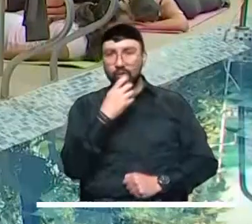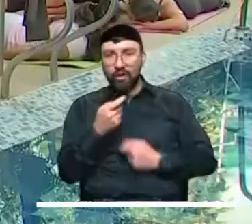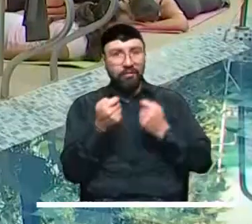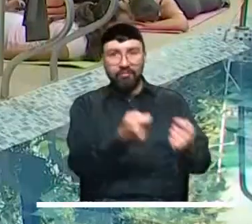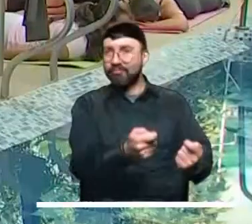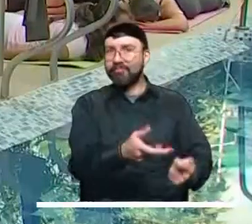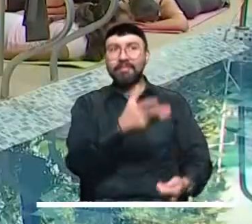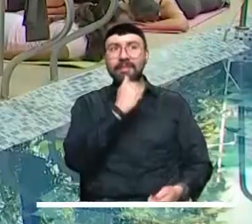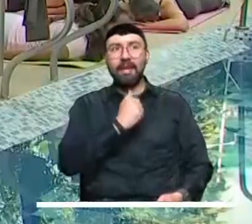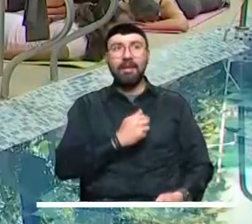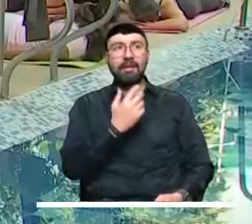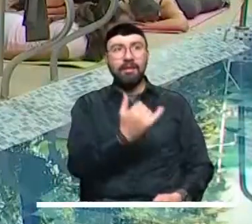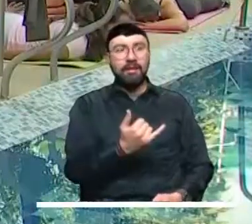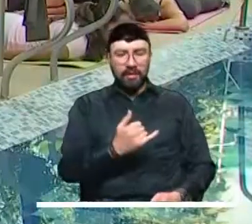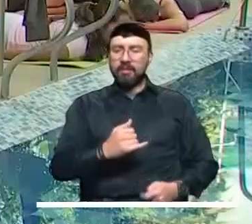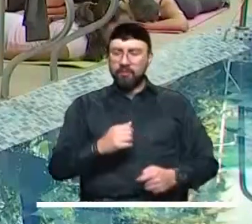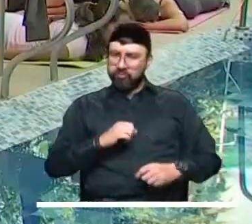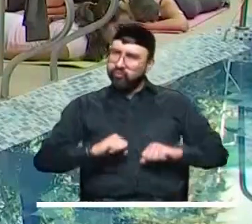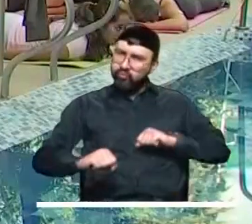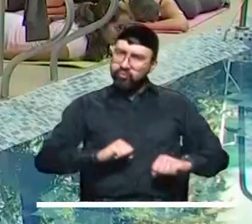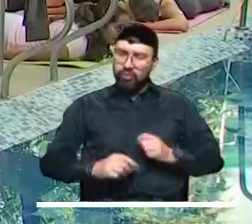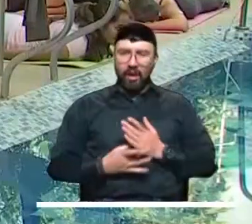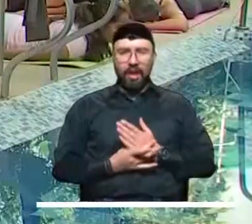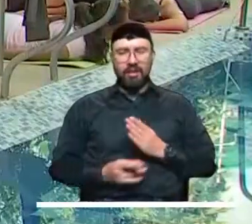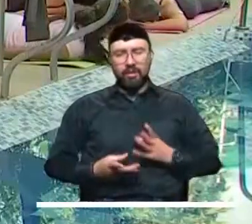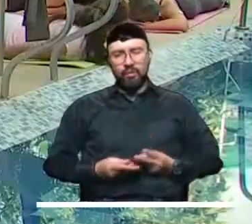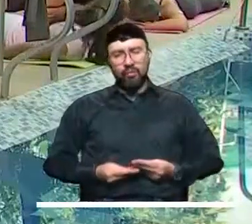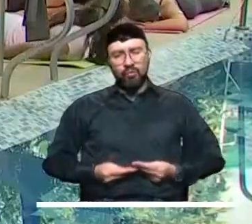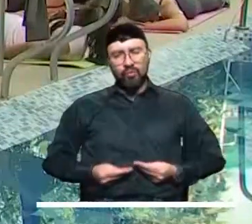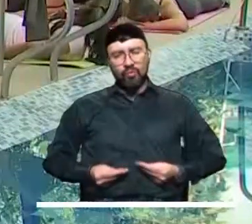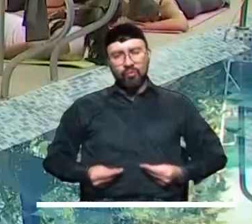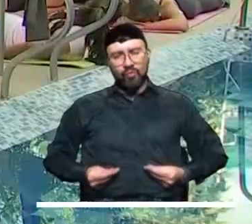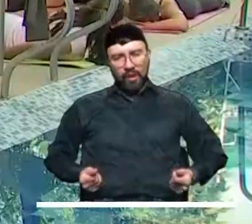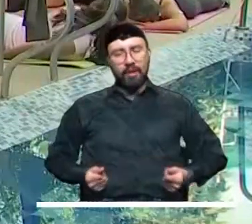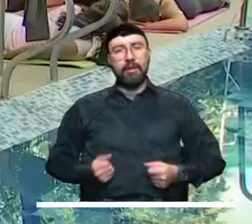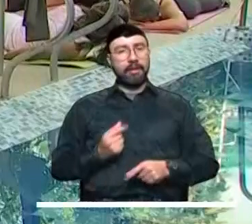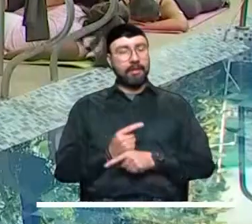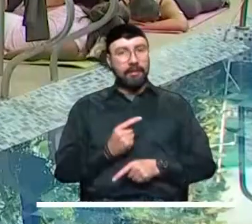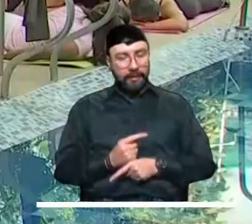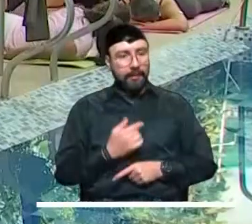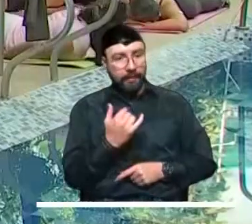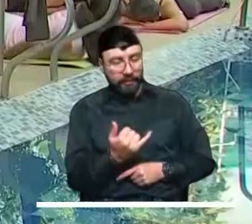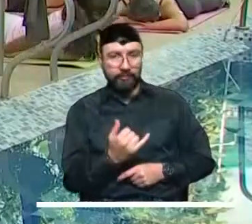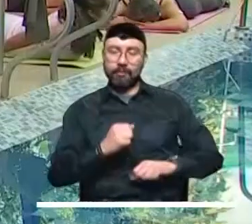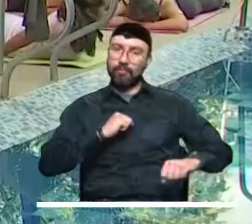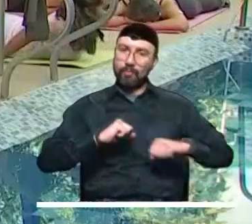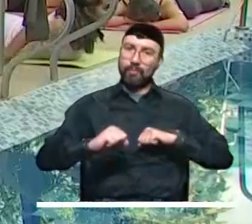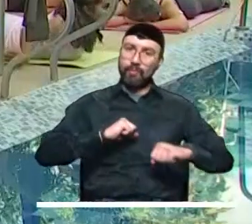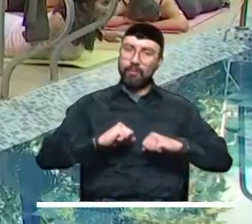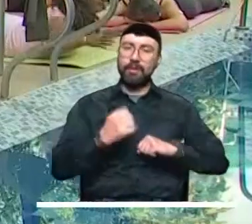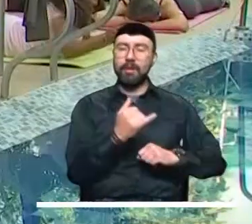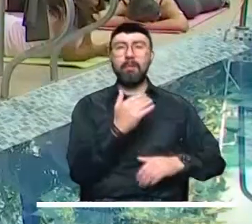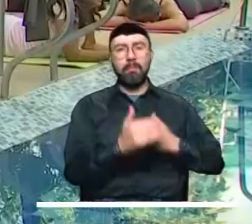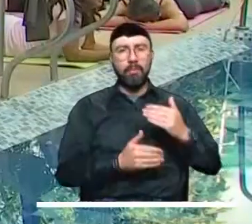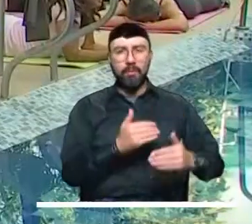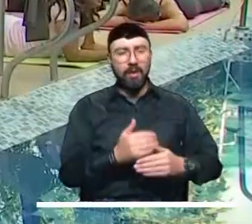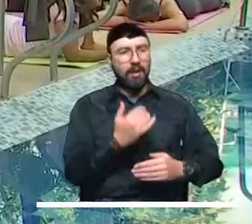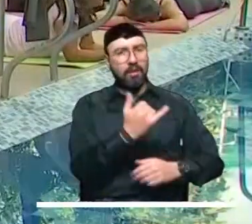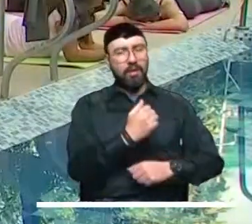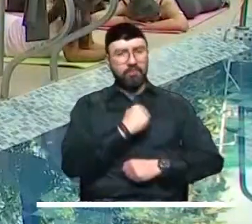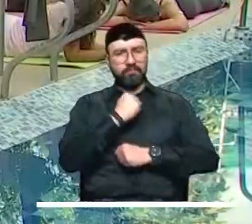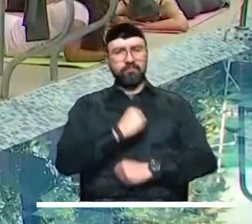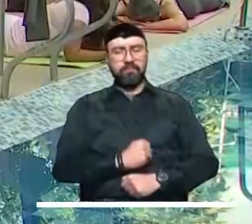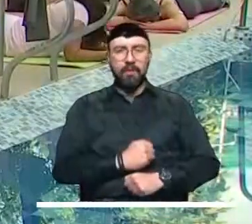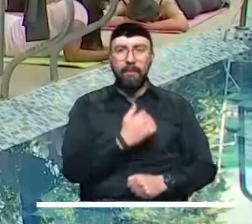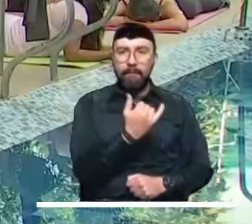azúcares que normalmente utiliza como fuente de energía y que nos termina llevando a estos procesos de obesidad, de